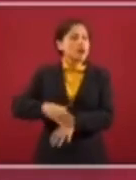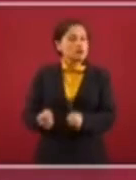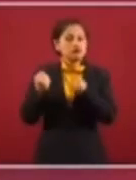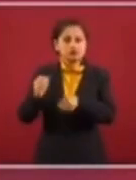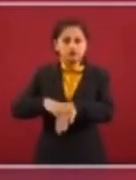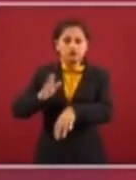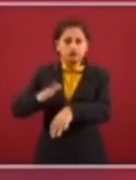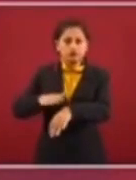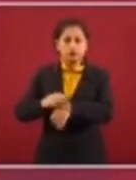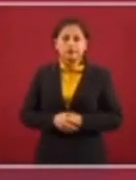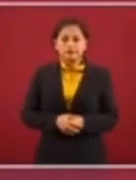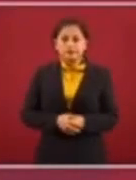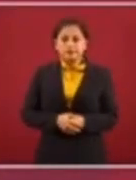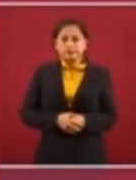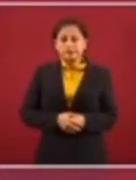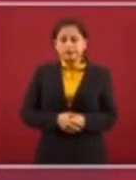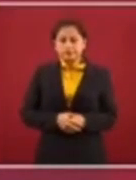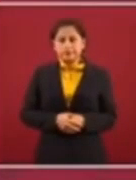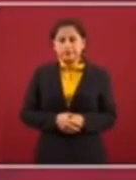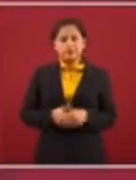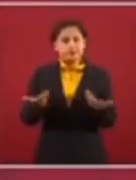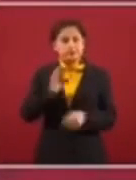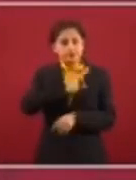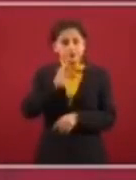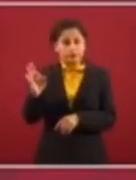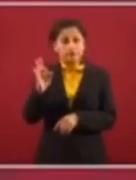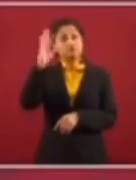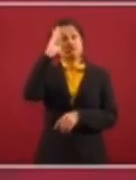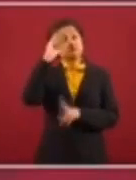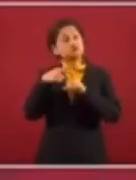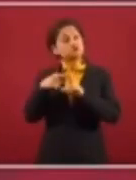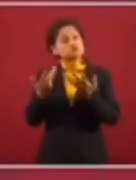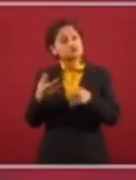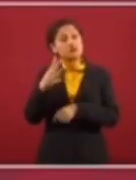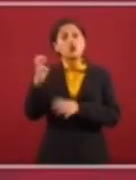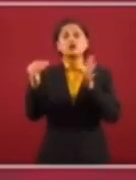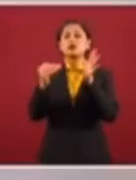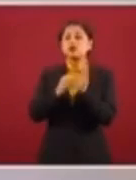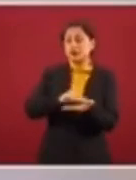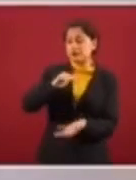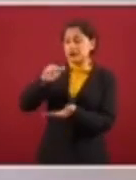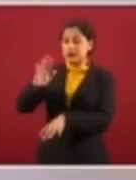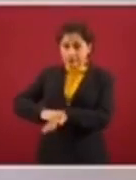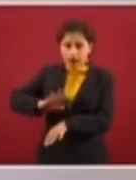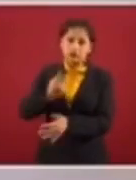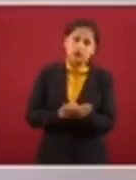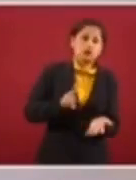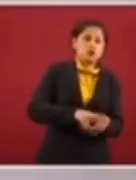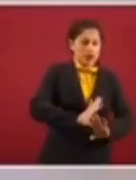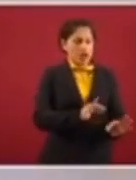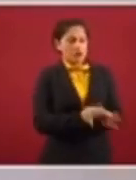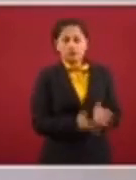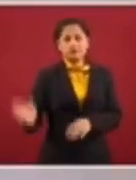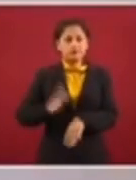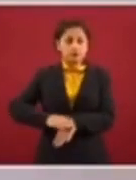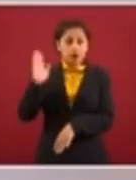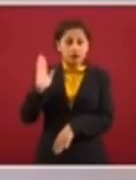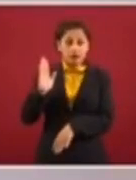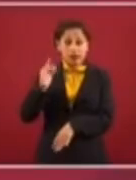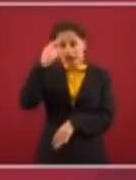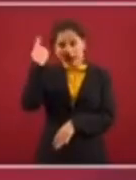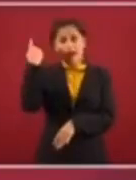refinerías hasta poder procesar 400.000 barriles diarios adicionales, con la idea de no